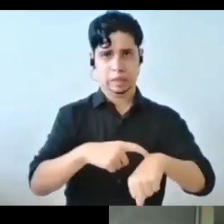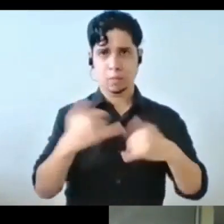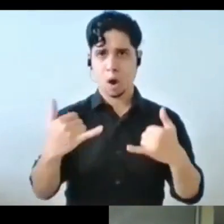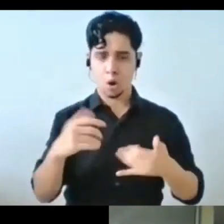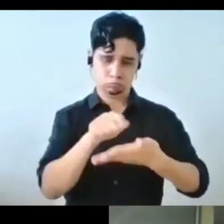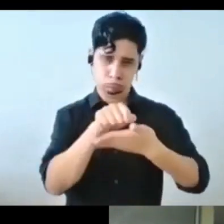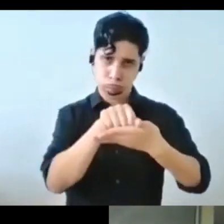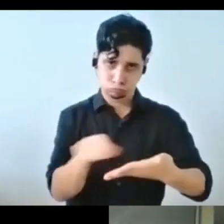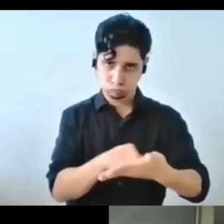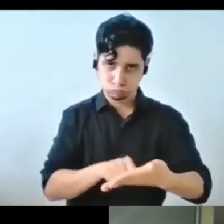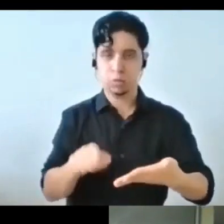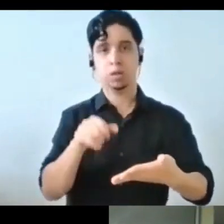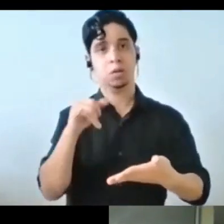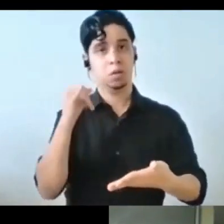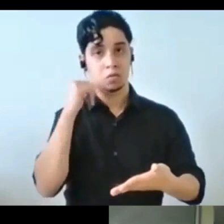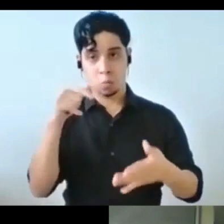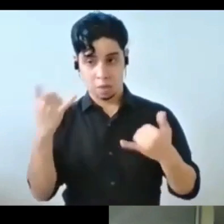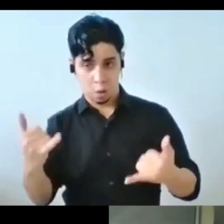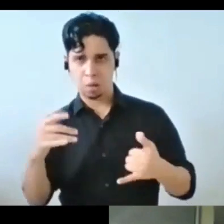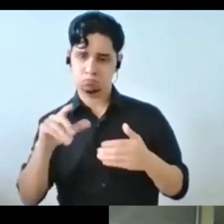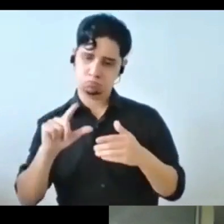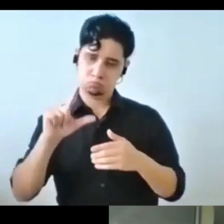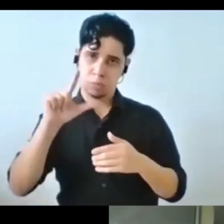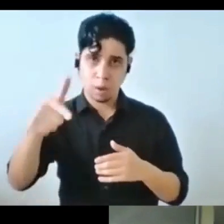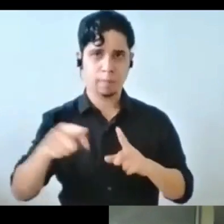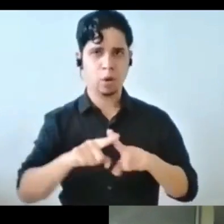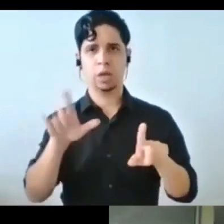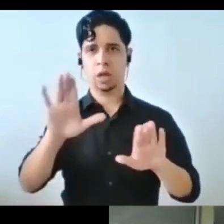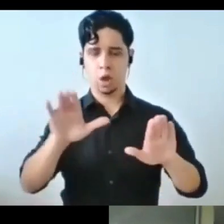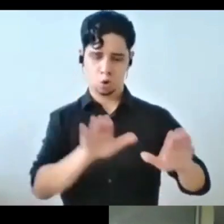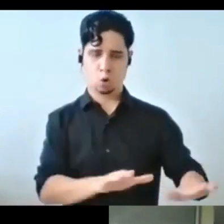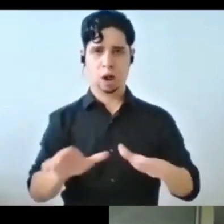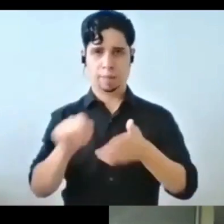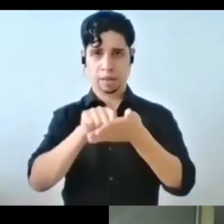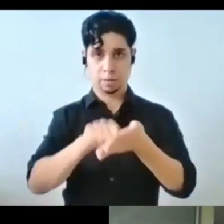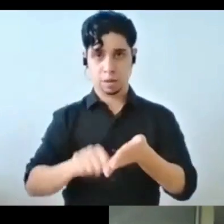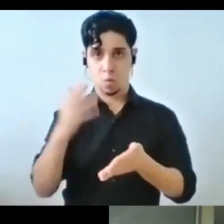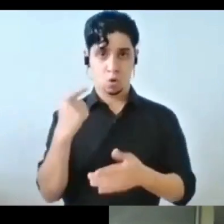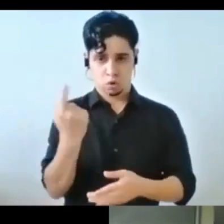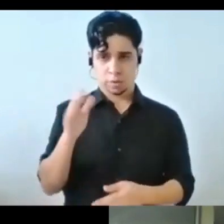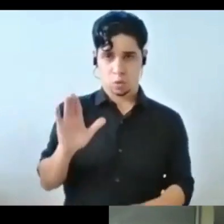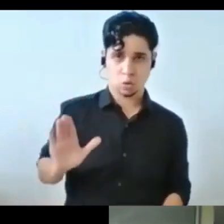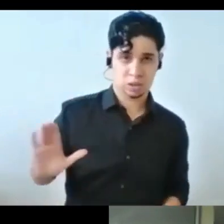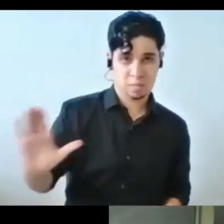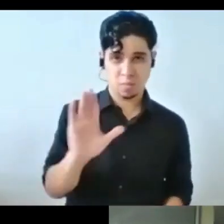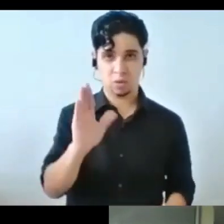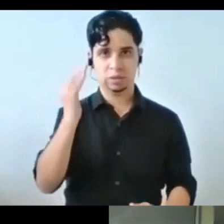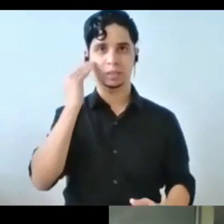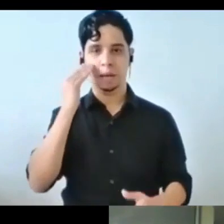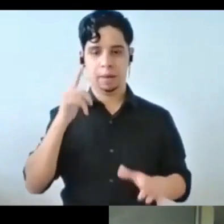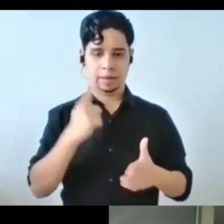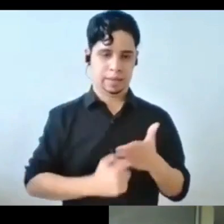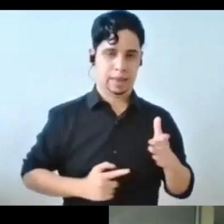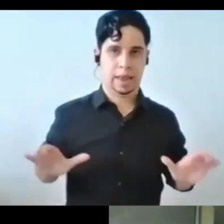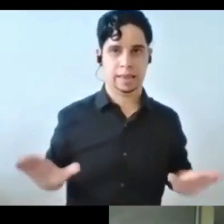puede hacerla en la semana, lo hace en el fin de semana, redáctela, porque solamente usted como artista sabe qué fue lo que hizo,